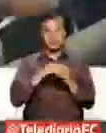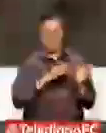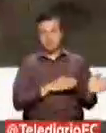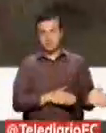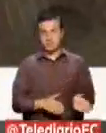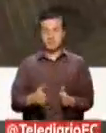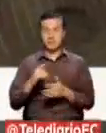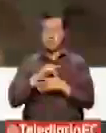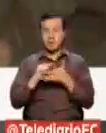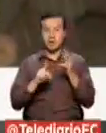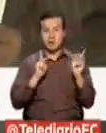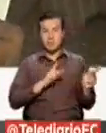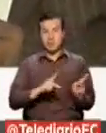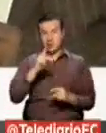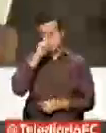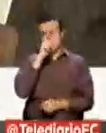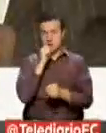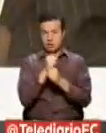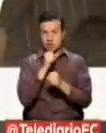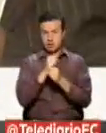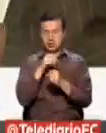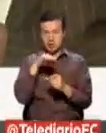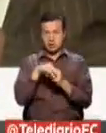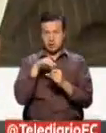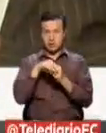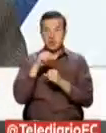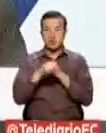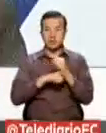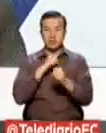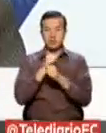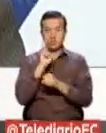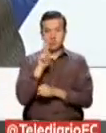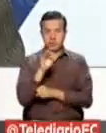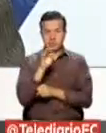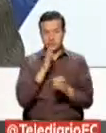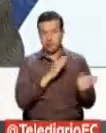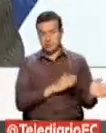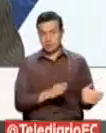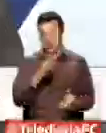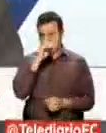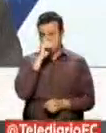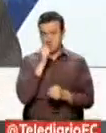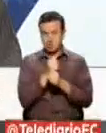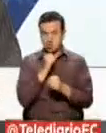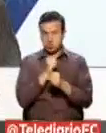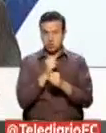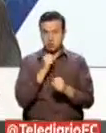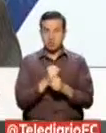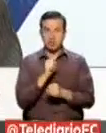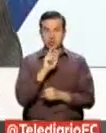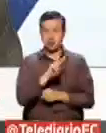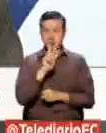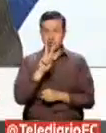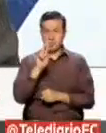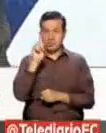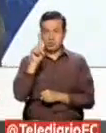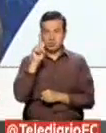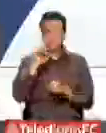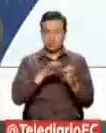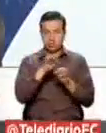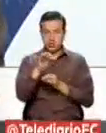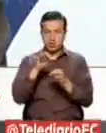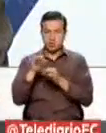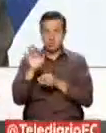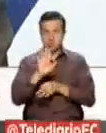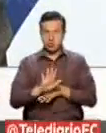intergeneracionales en los planes de trabajo previo a las elecciones de 2019. Vamos a trabajar en los 221 cantones de